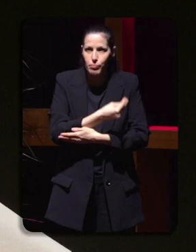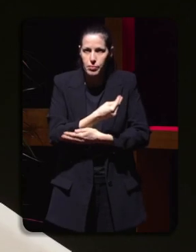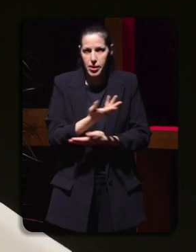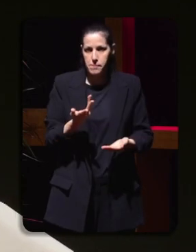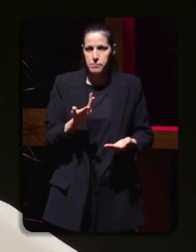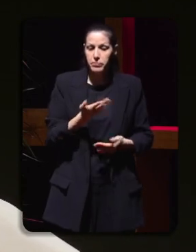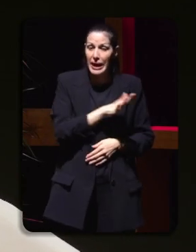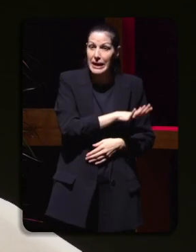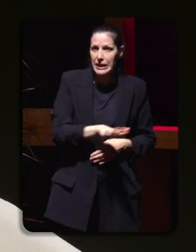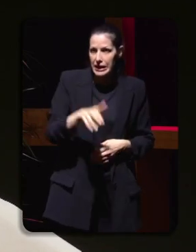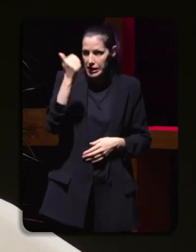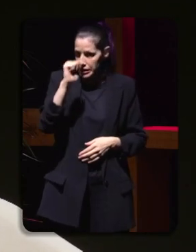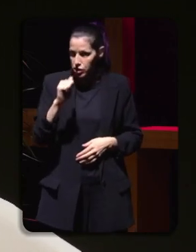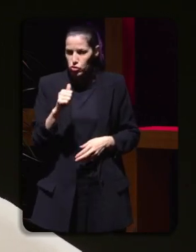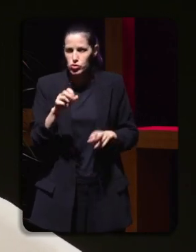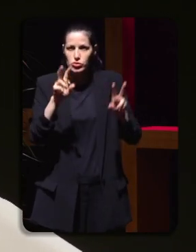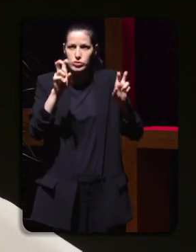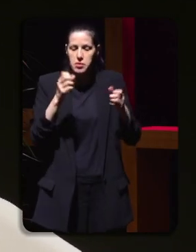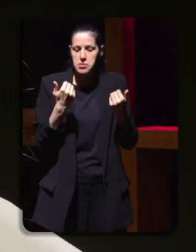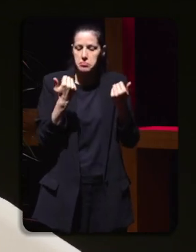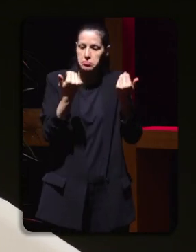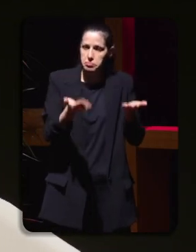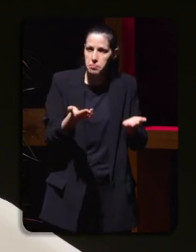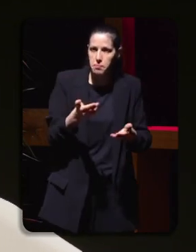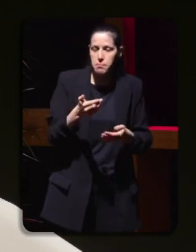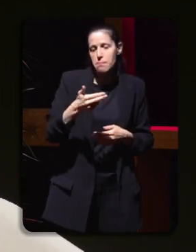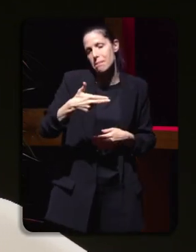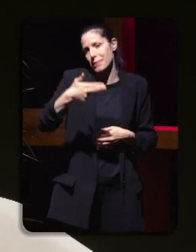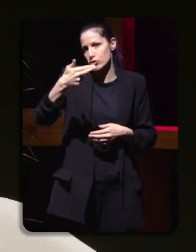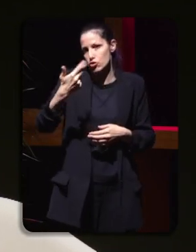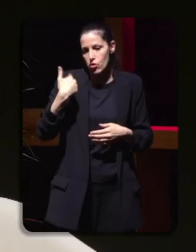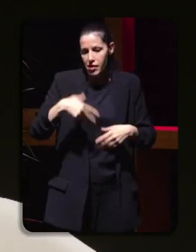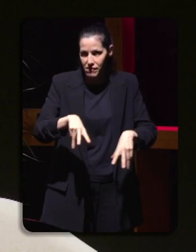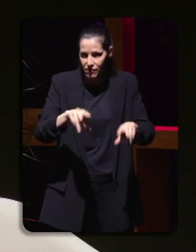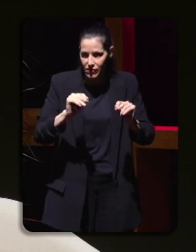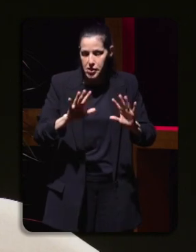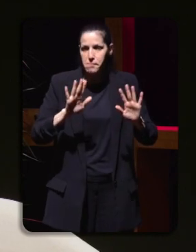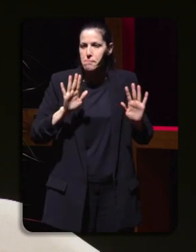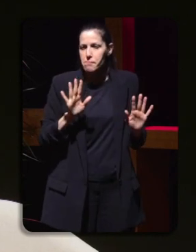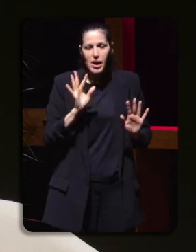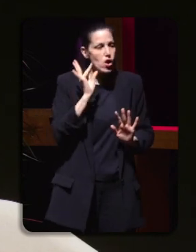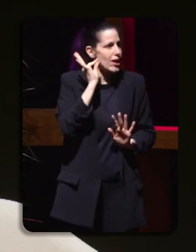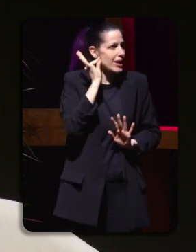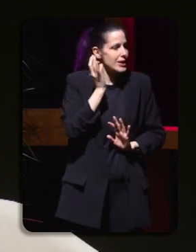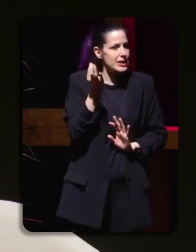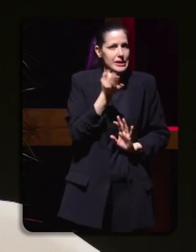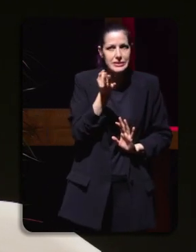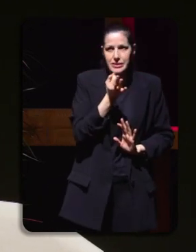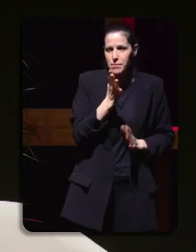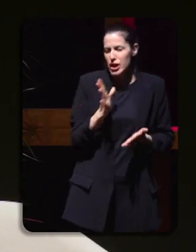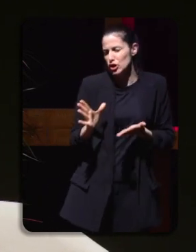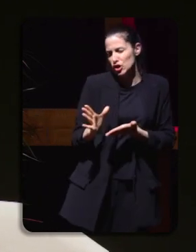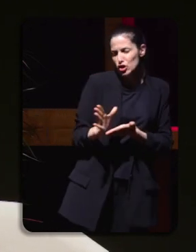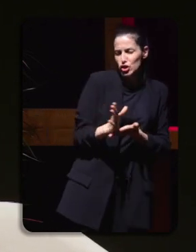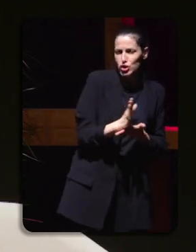pistolas esto es verdad pero a las niñas le seguimos colocando todo el set lo que es peor a las niñas le